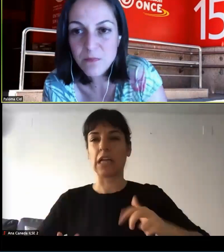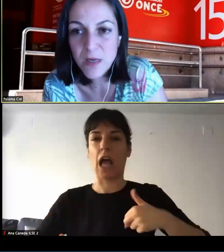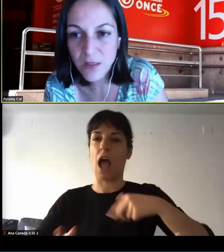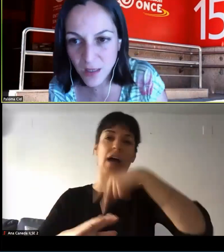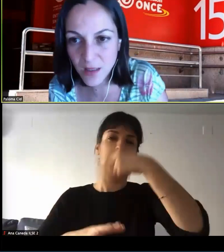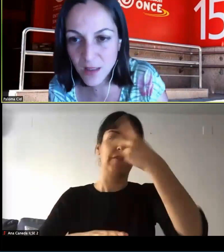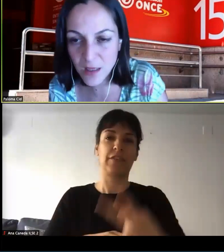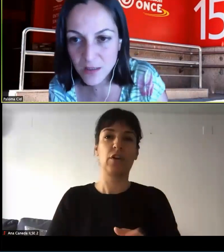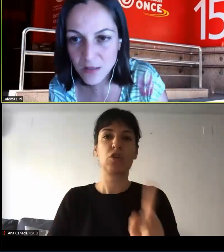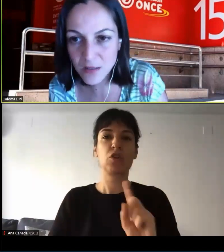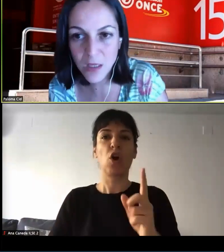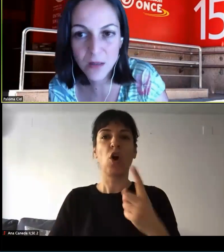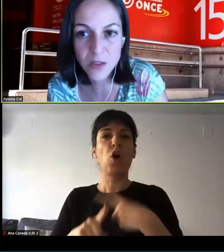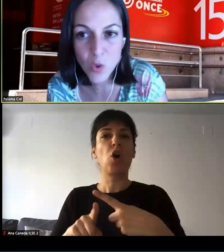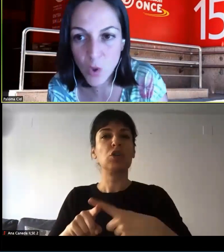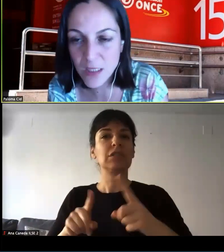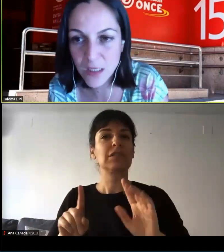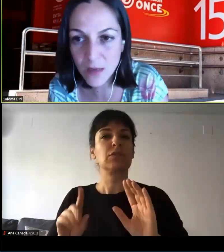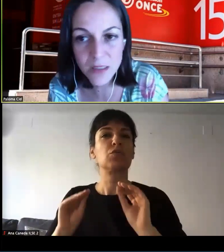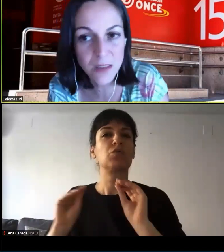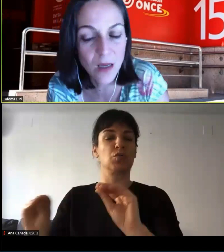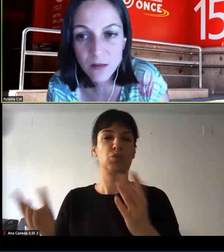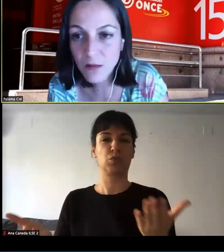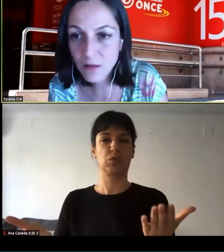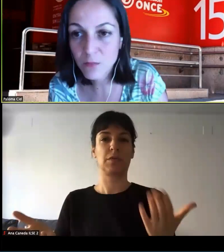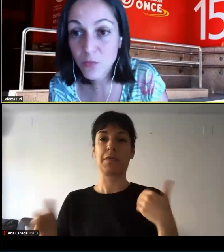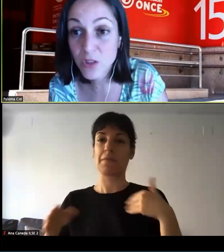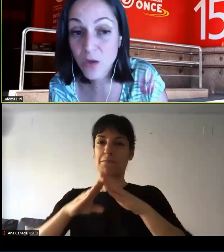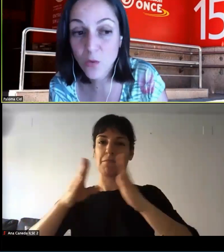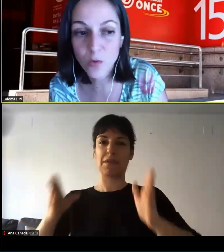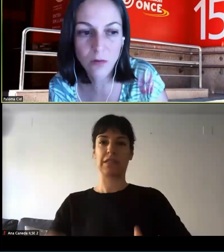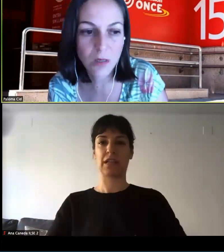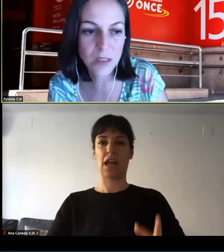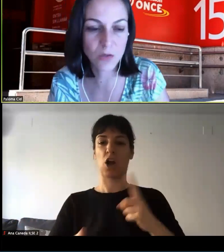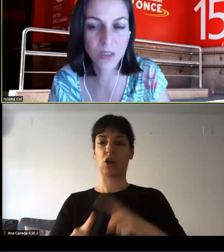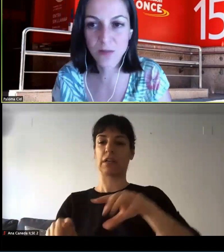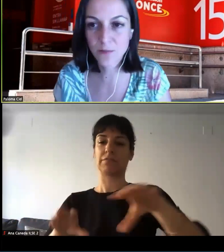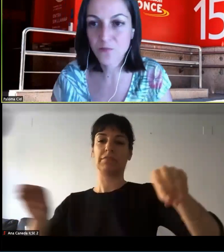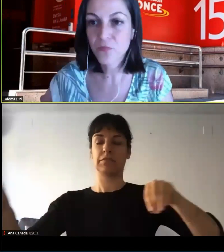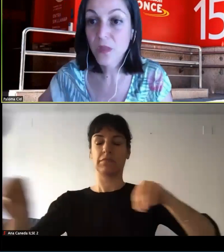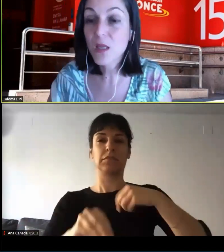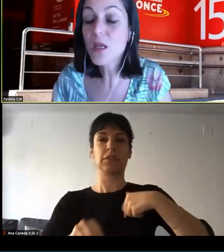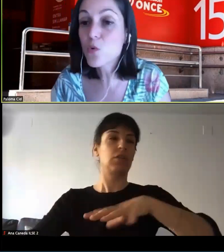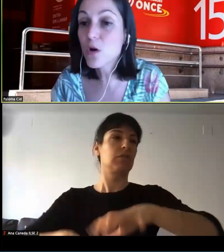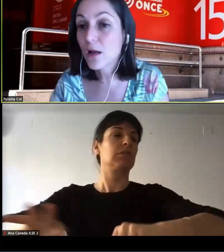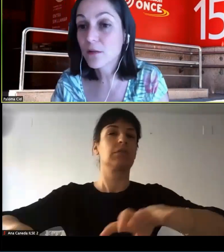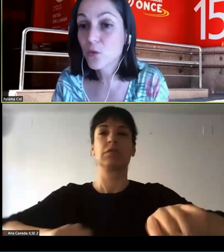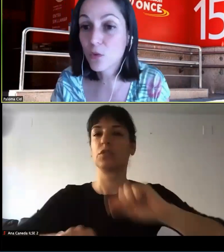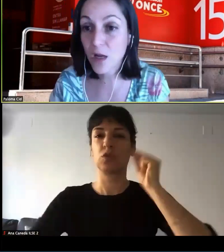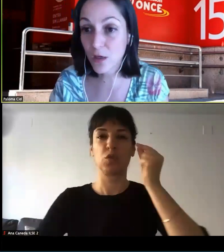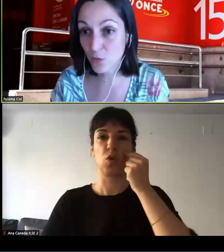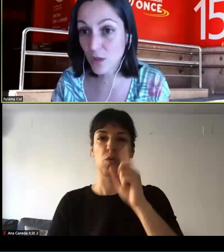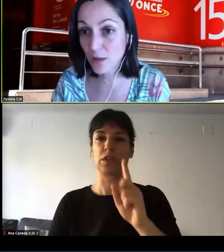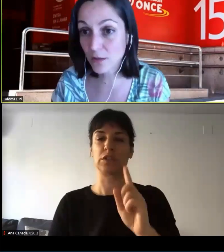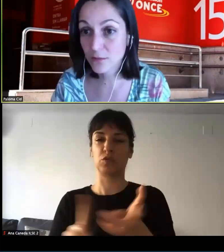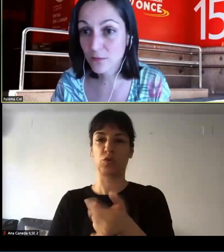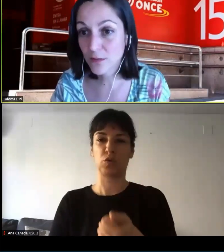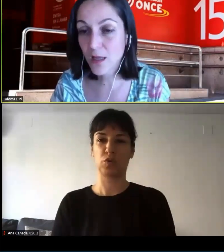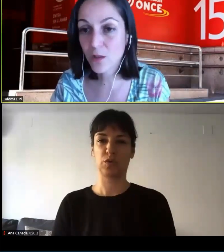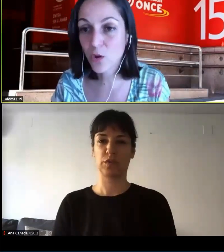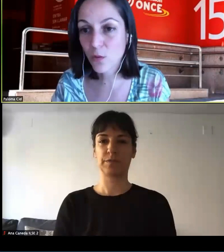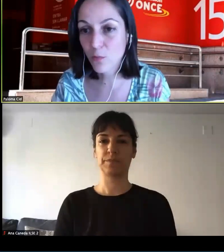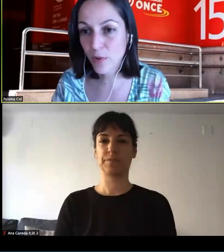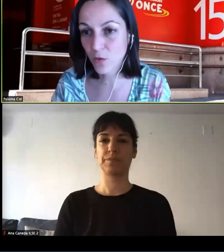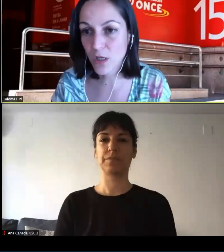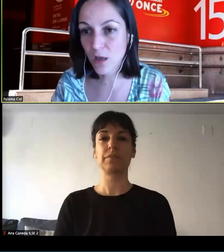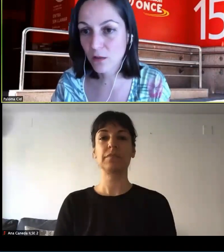mis pertenencias. Si me descolocáis la mesa, pues ya no encuentro las cosas. Y nunca, nunca, nunca hay